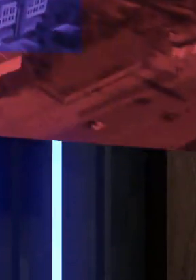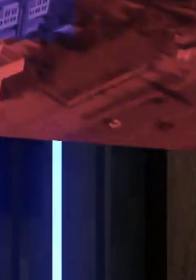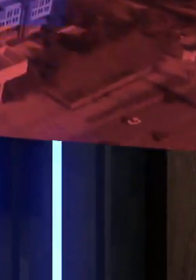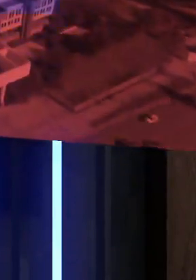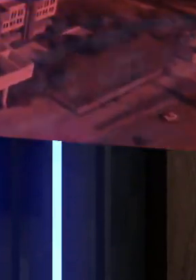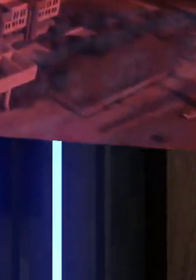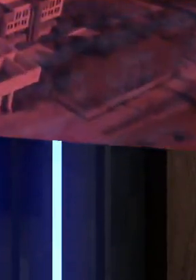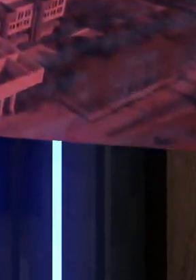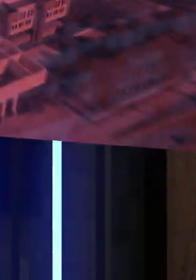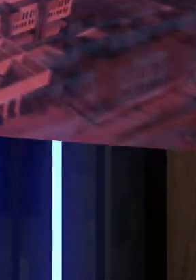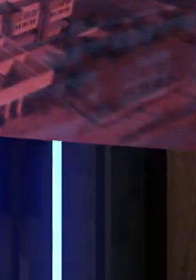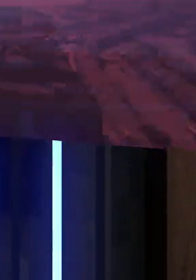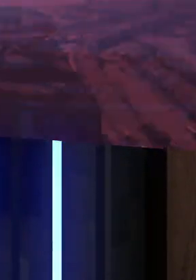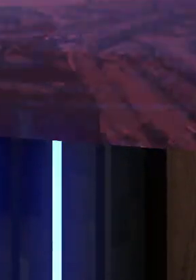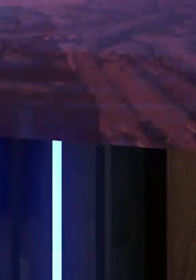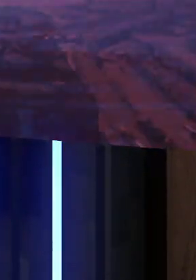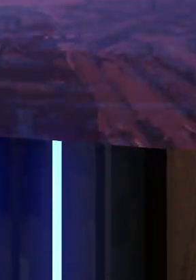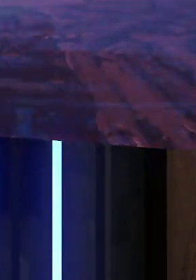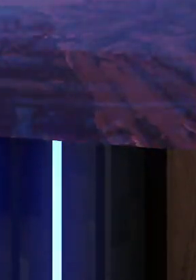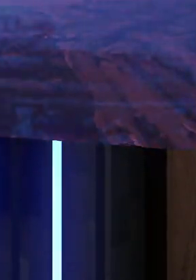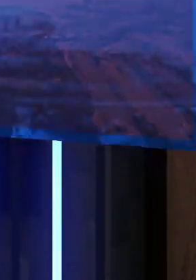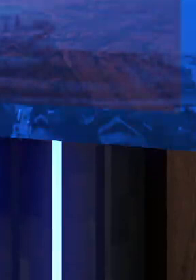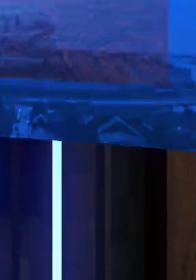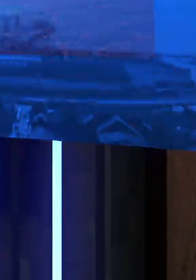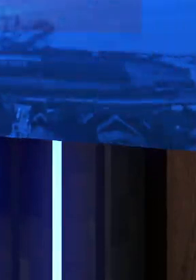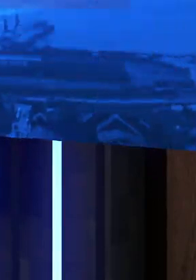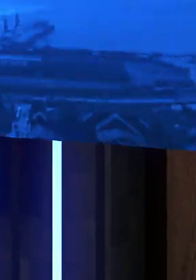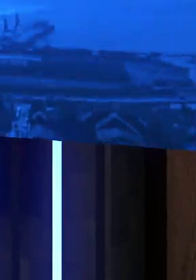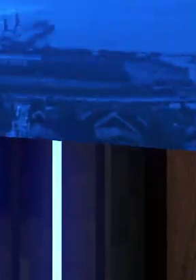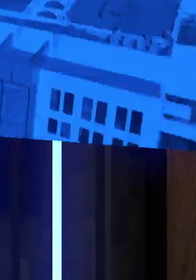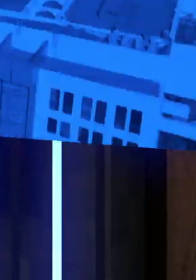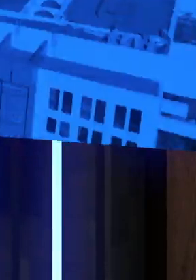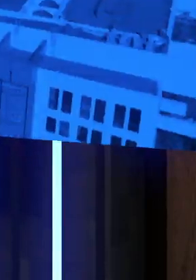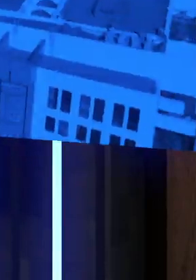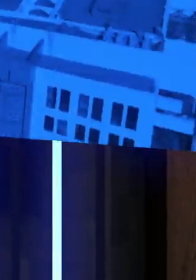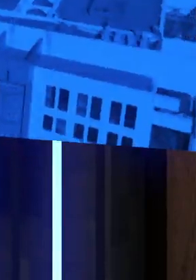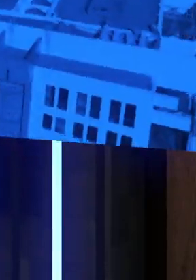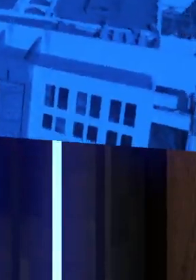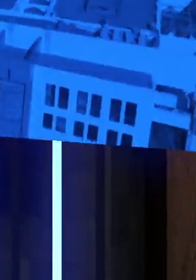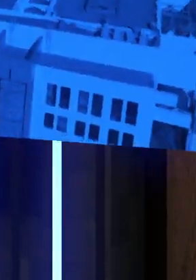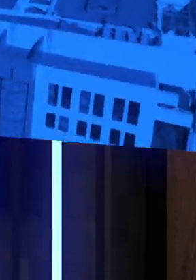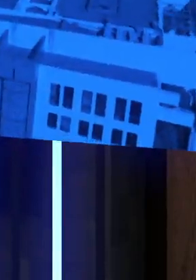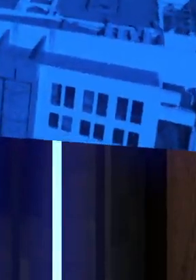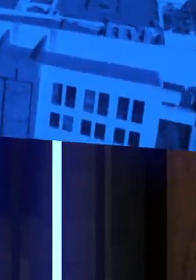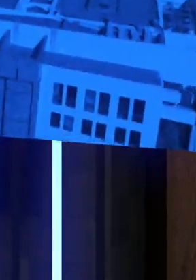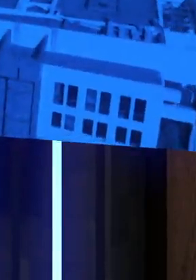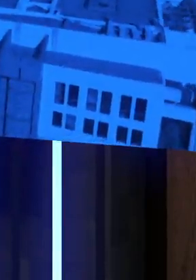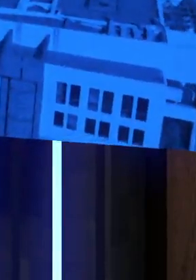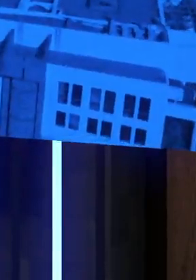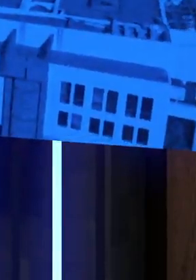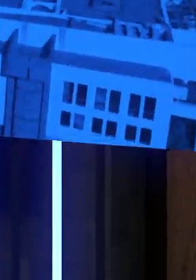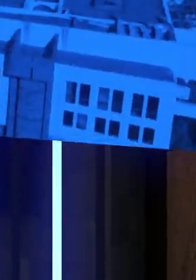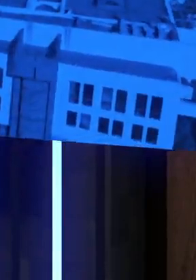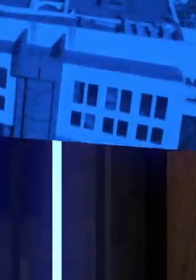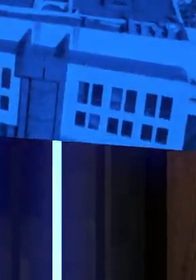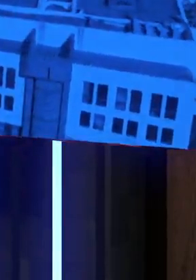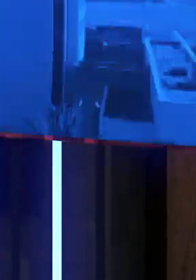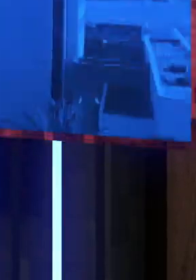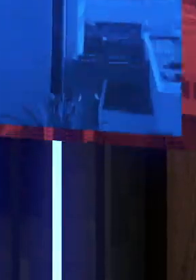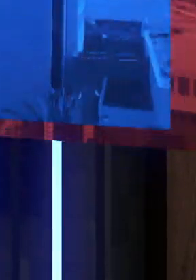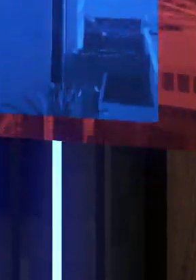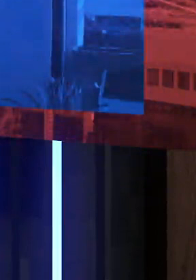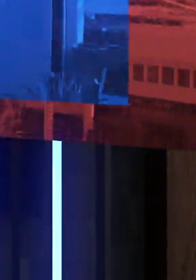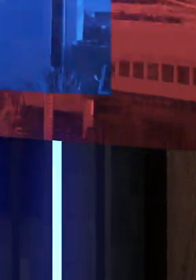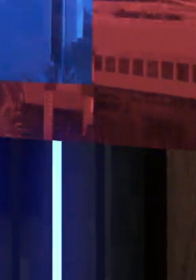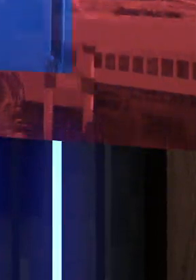podrá procederse de oficio sin que al menos el ofendido haya denunciado el hecho a la justicia, al Ministerio Público o a las policías